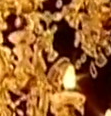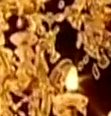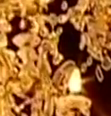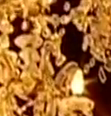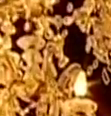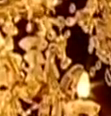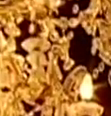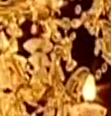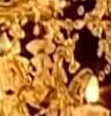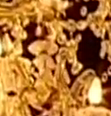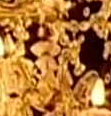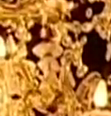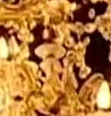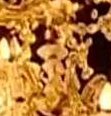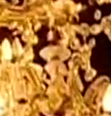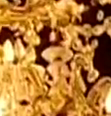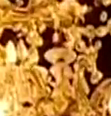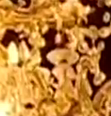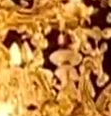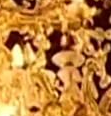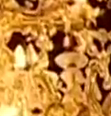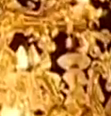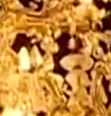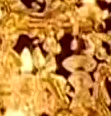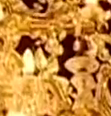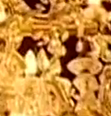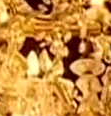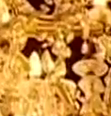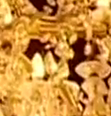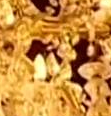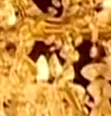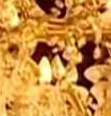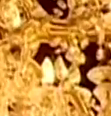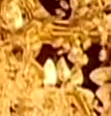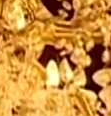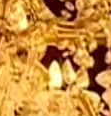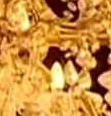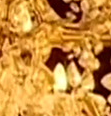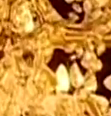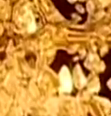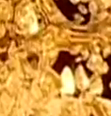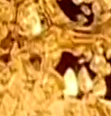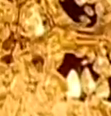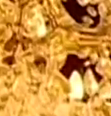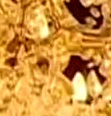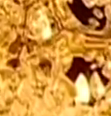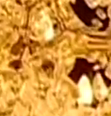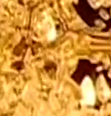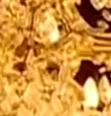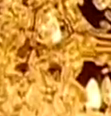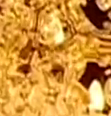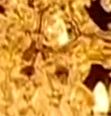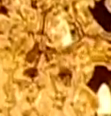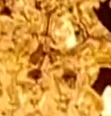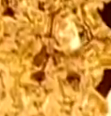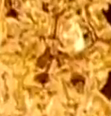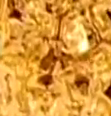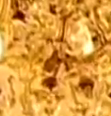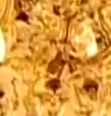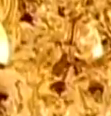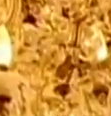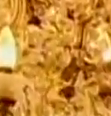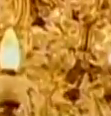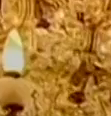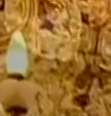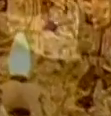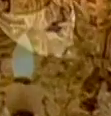escuchó Noa libertad pidió a este Santo nombre tembló de